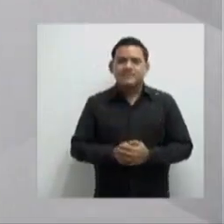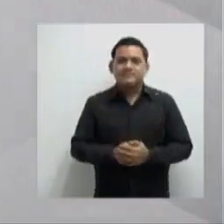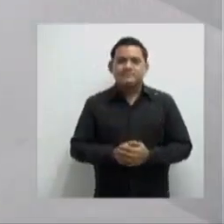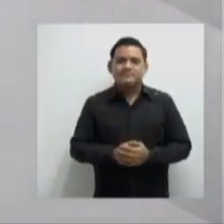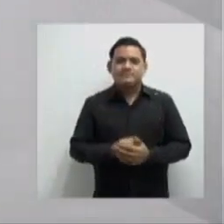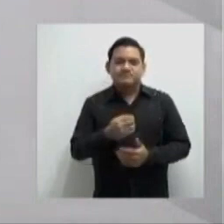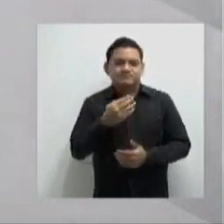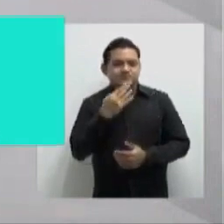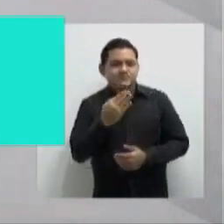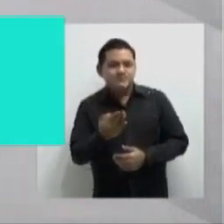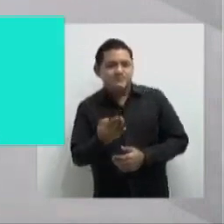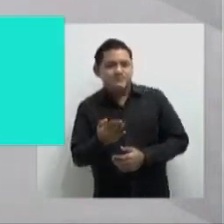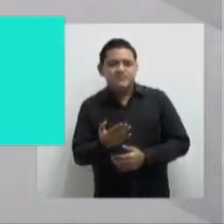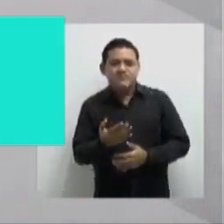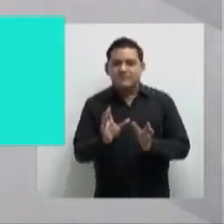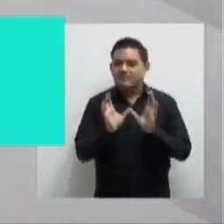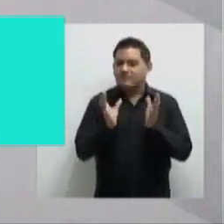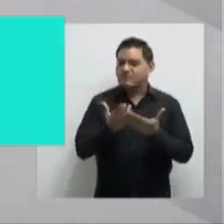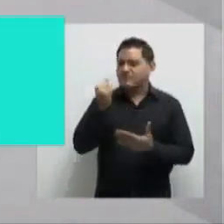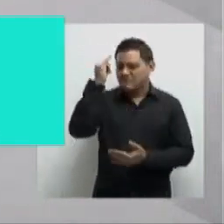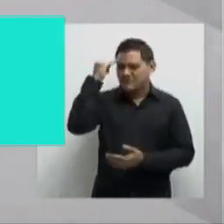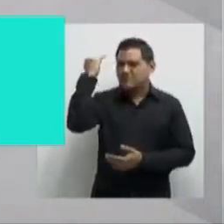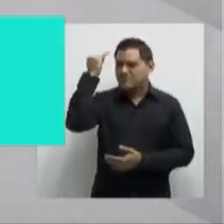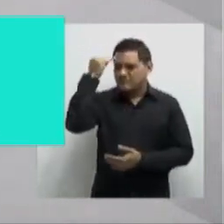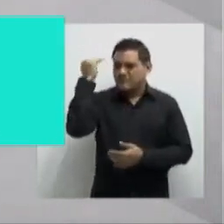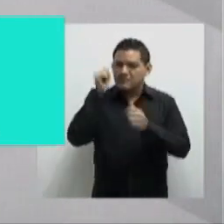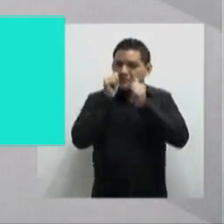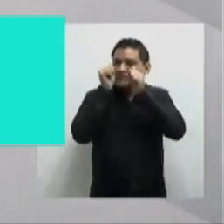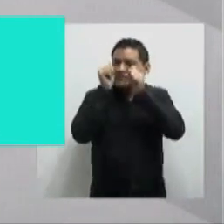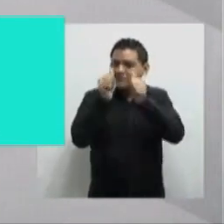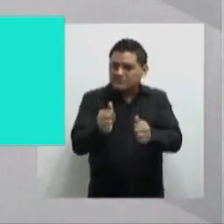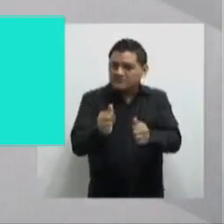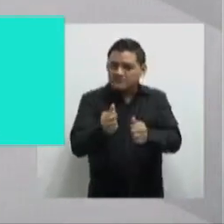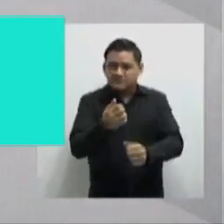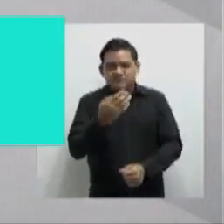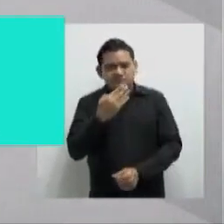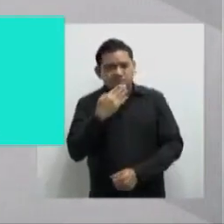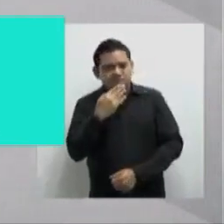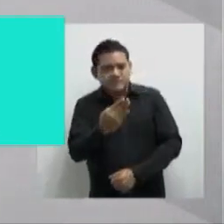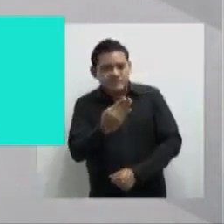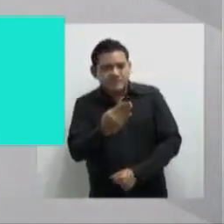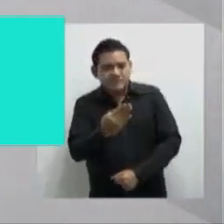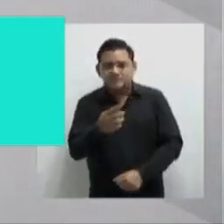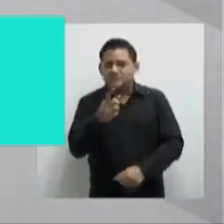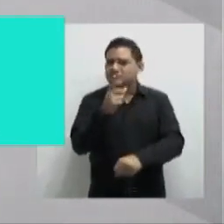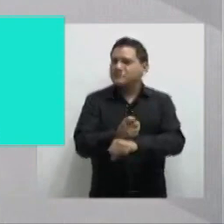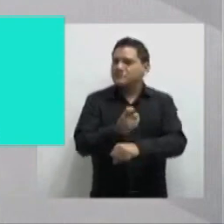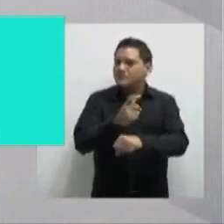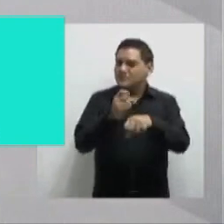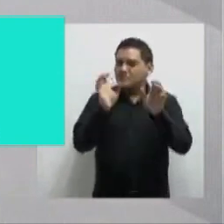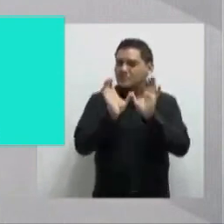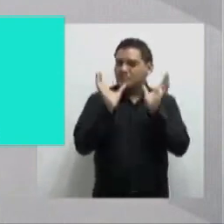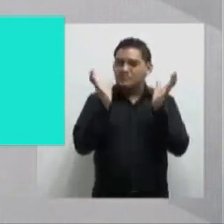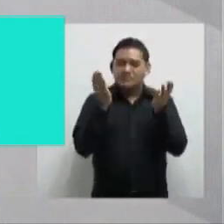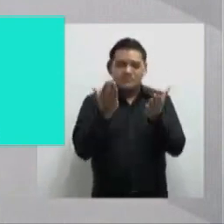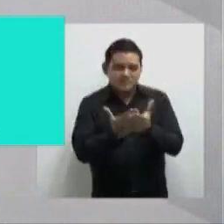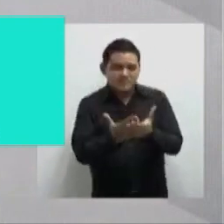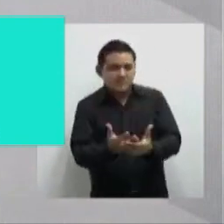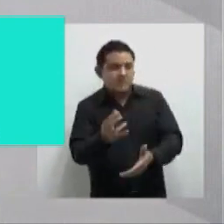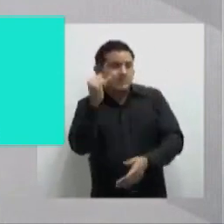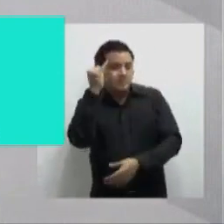indígenas deben tener un trato especial, son los primeros pobladores de nuestro mundo, de nuestro